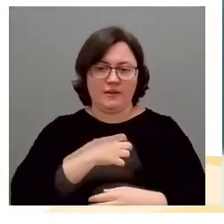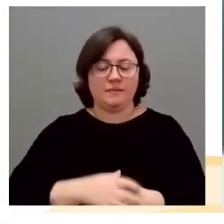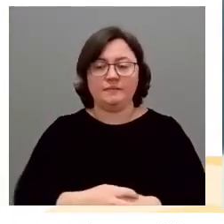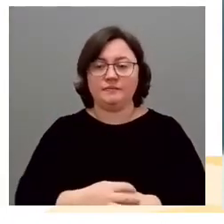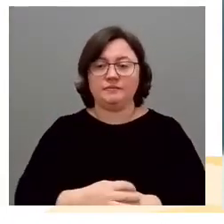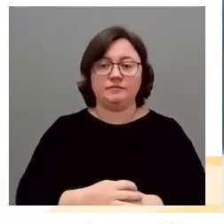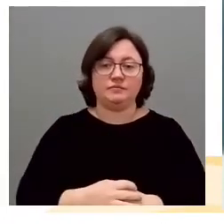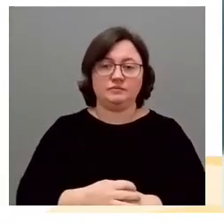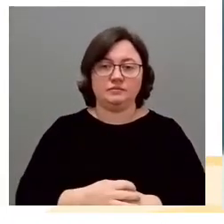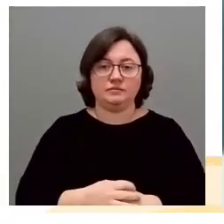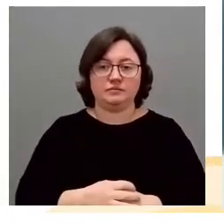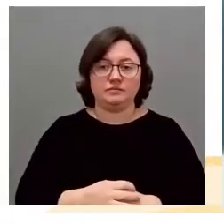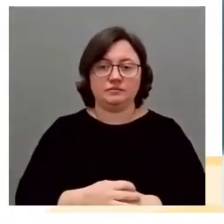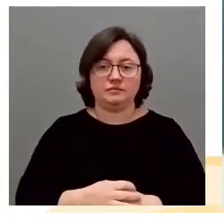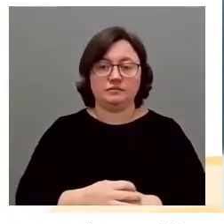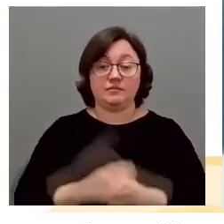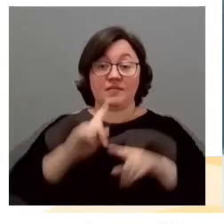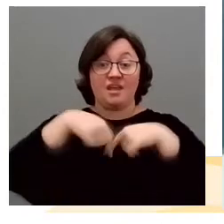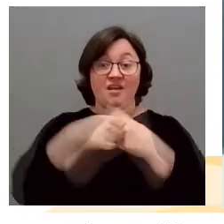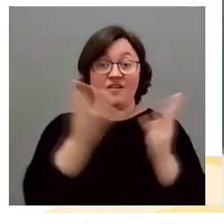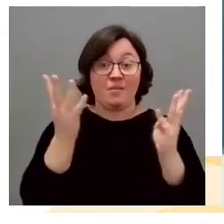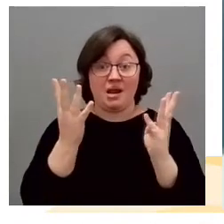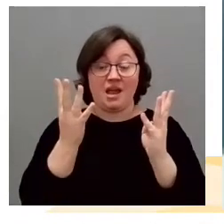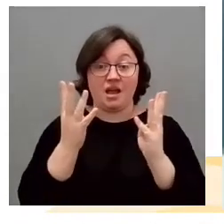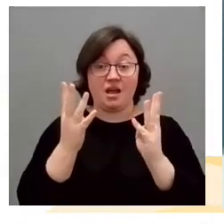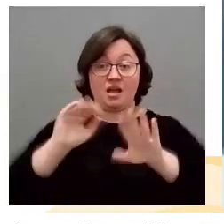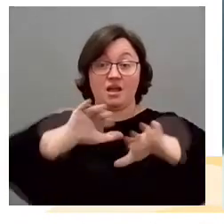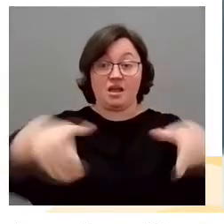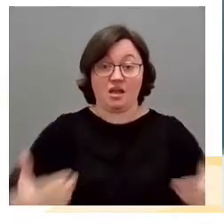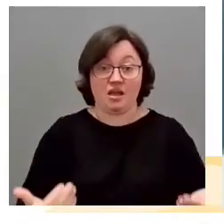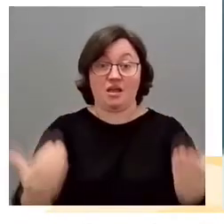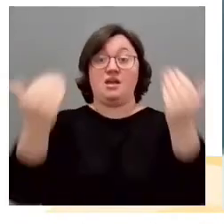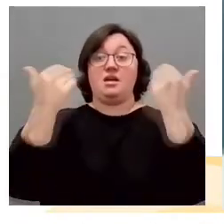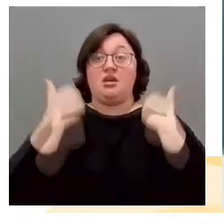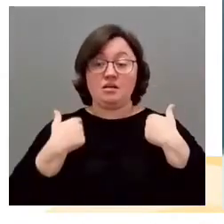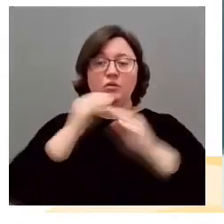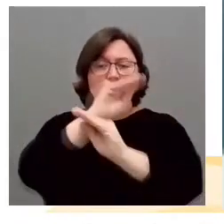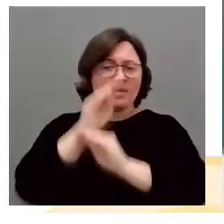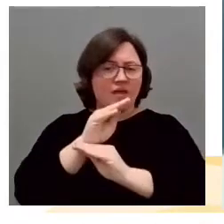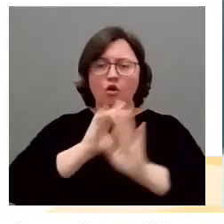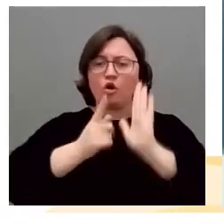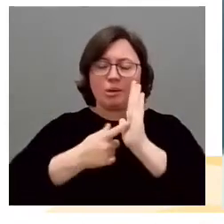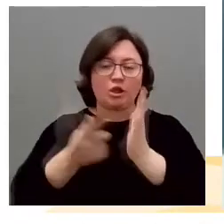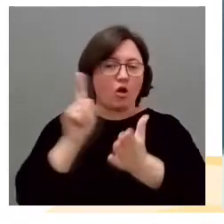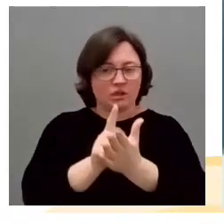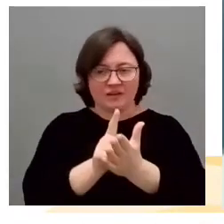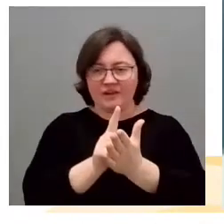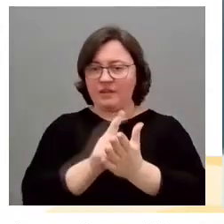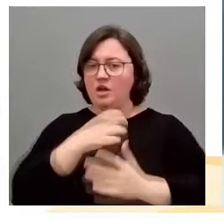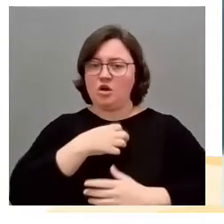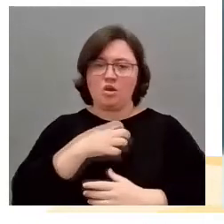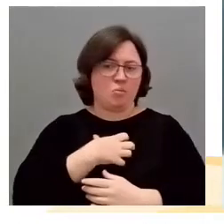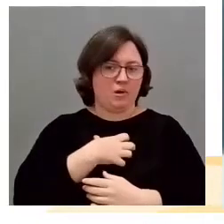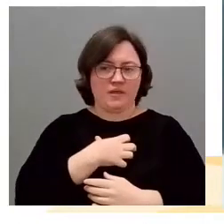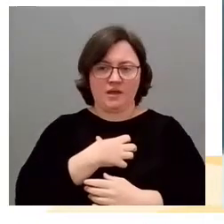pueden volver a asumir todos los cuidados y todas